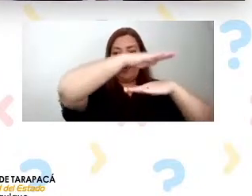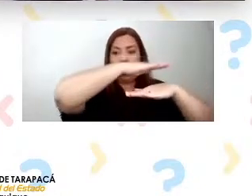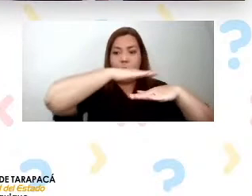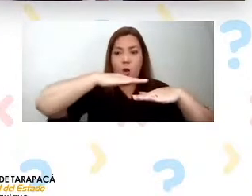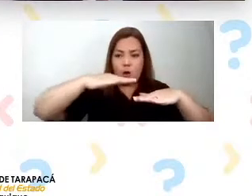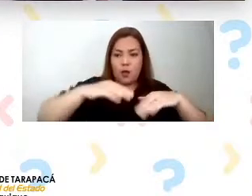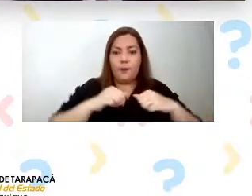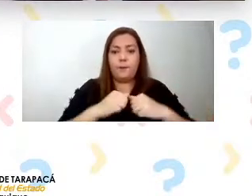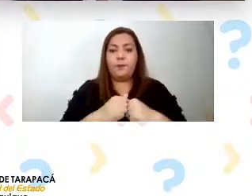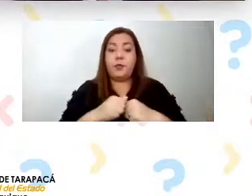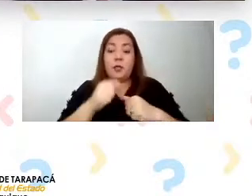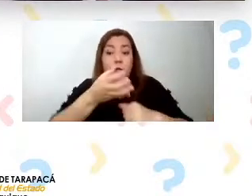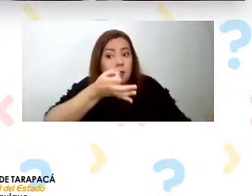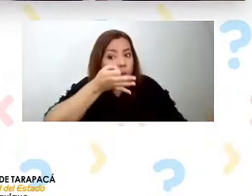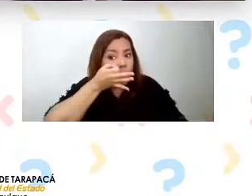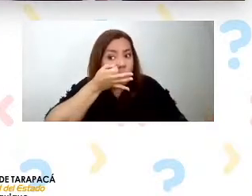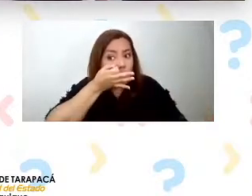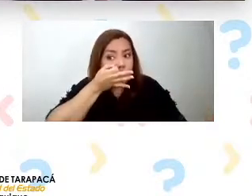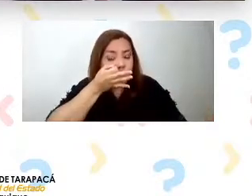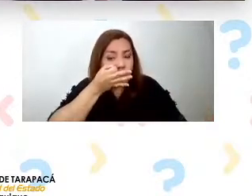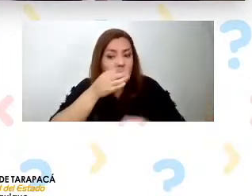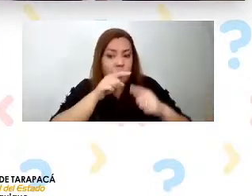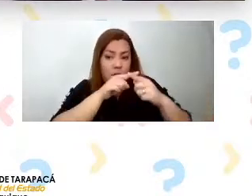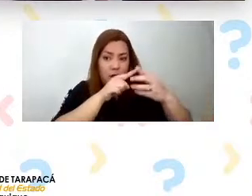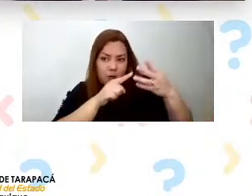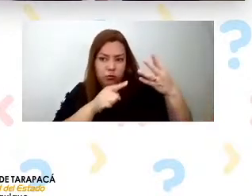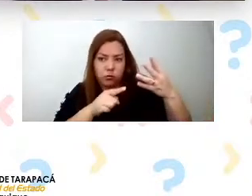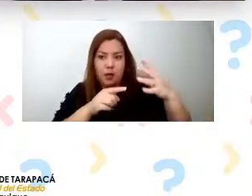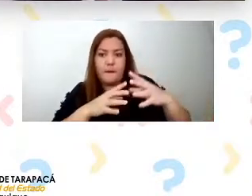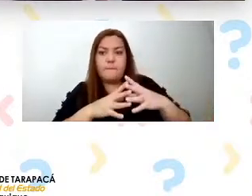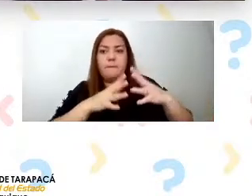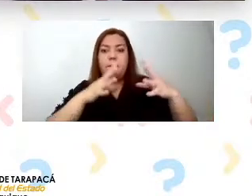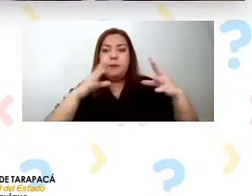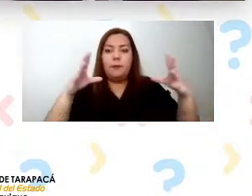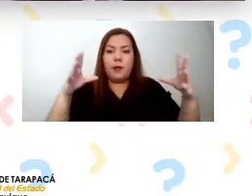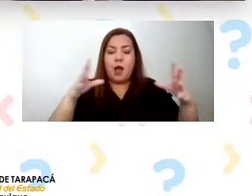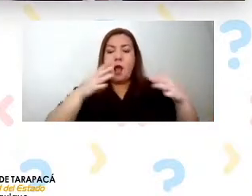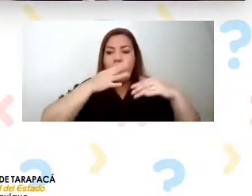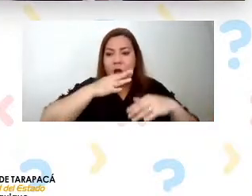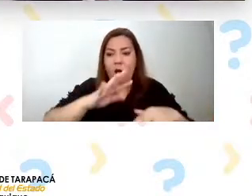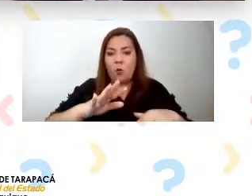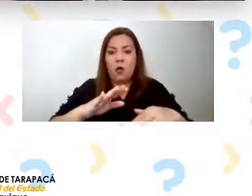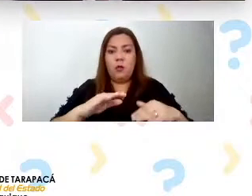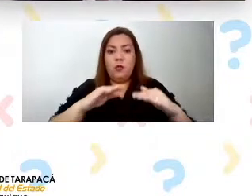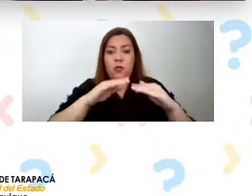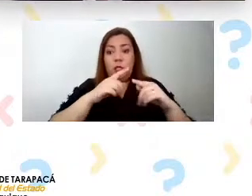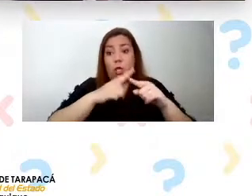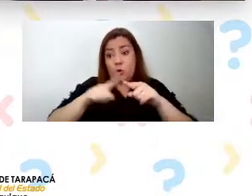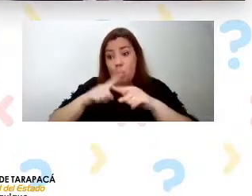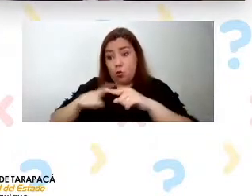podemos observar mayor cantidad de aguas superficiales que en los otros territorios.